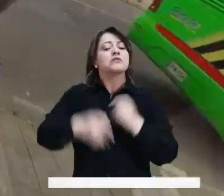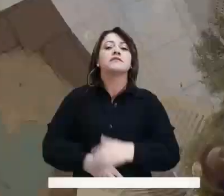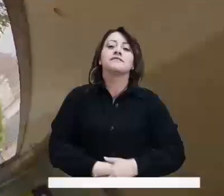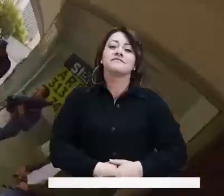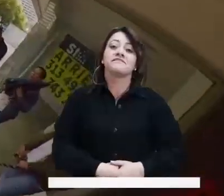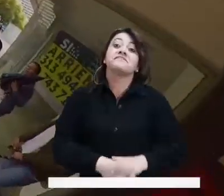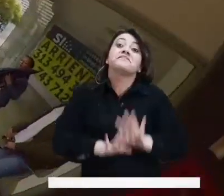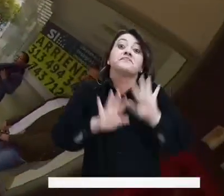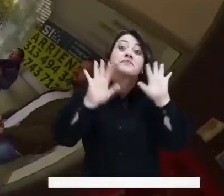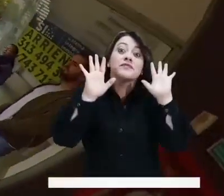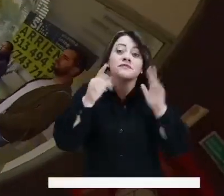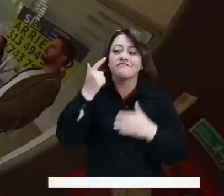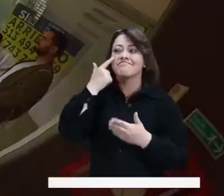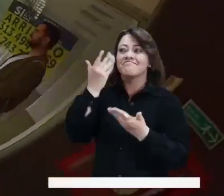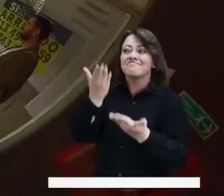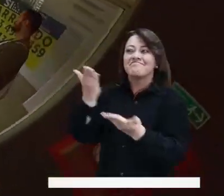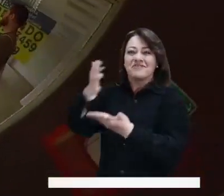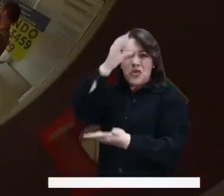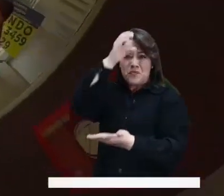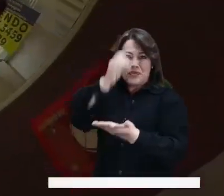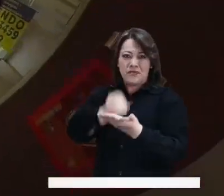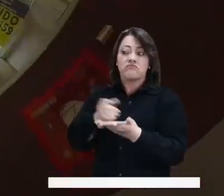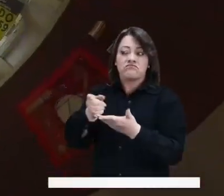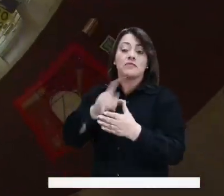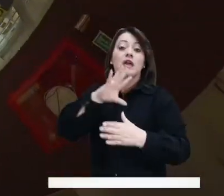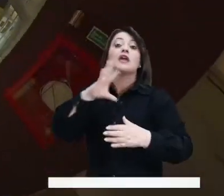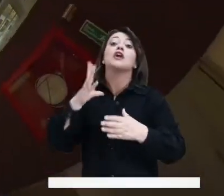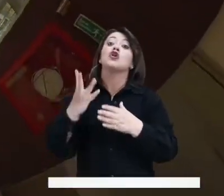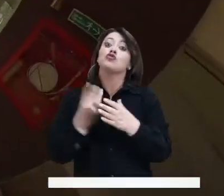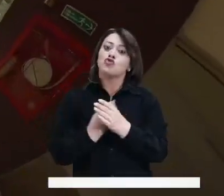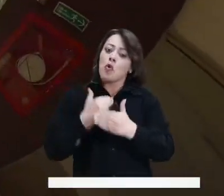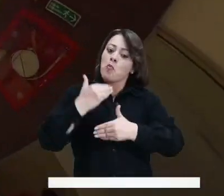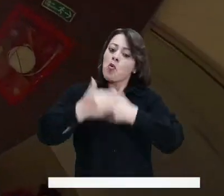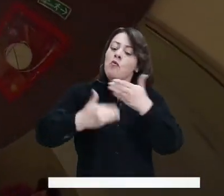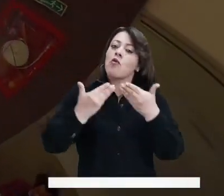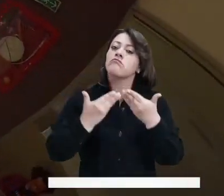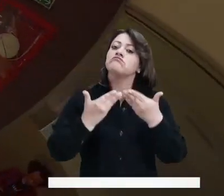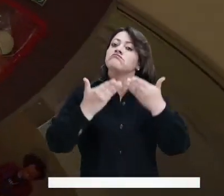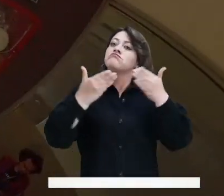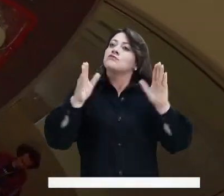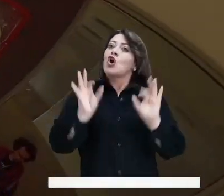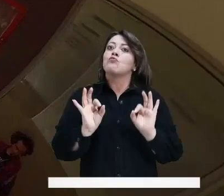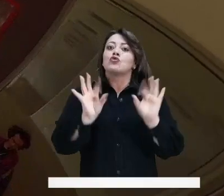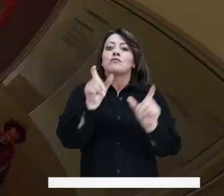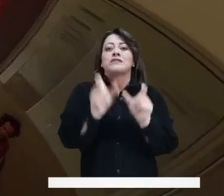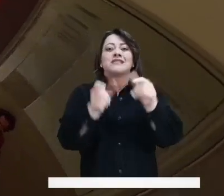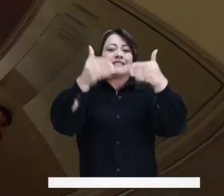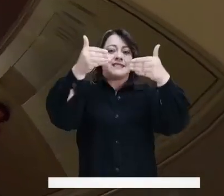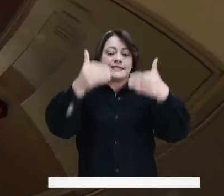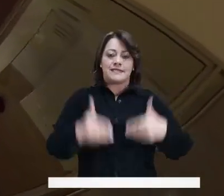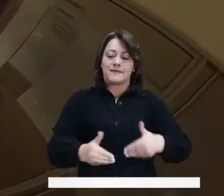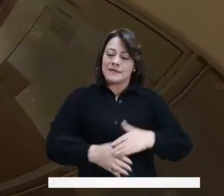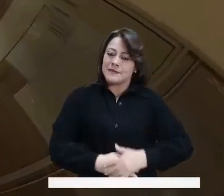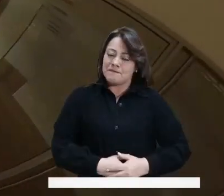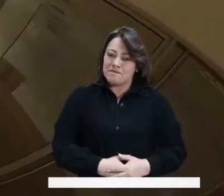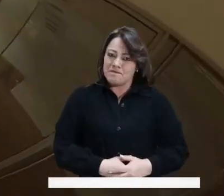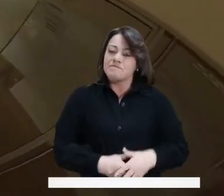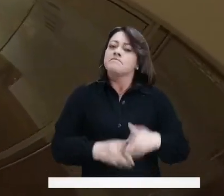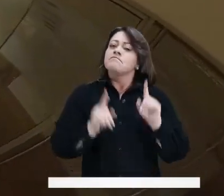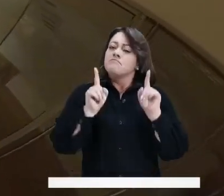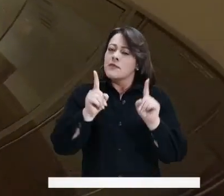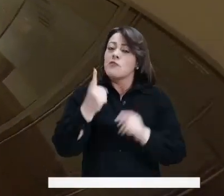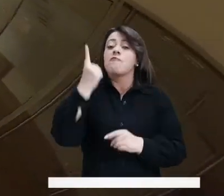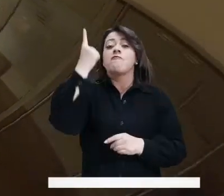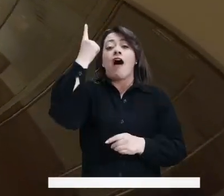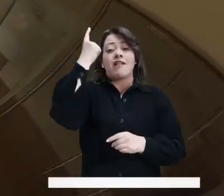estrategia. Bueno, Sabina, como nos pudimos dar cuenta, la inclusión abre puertas y oportunidades para las personas con discapacidades, pero nos